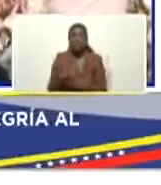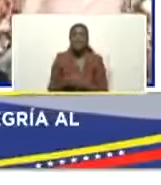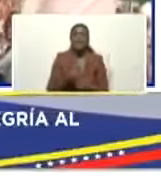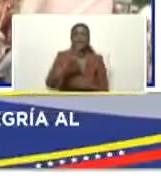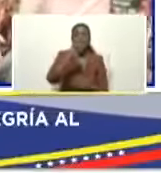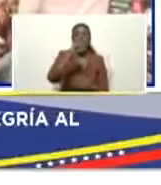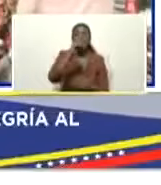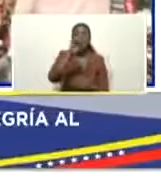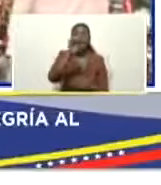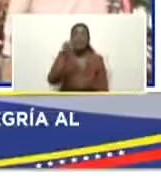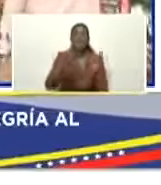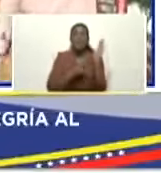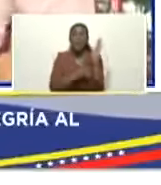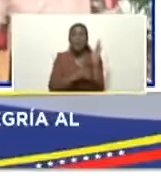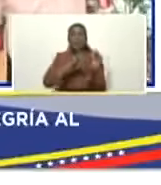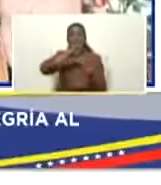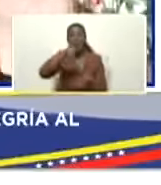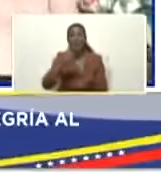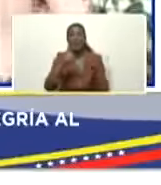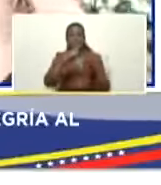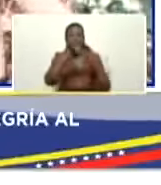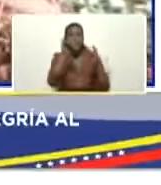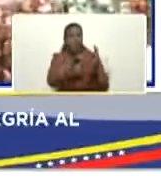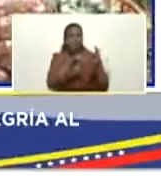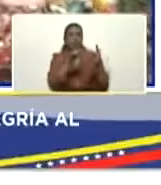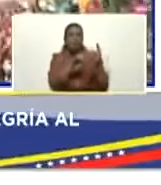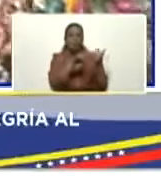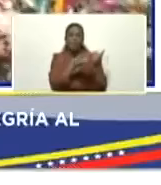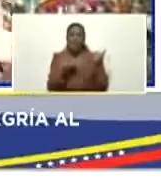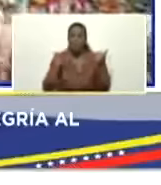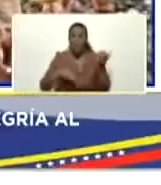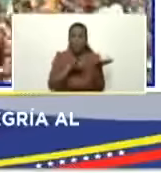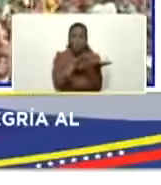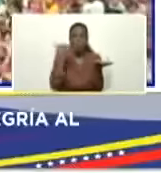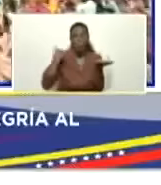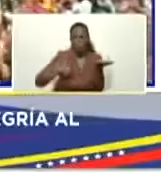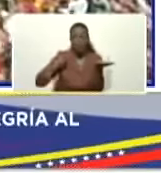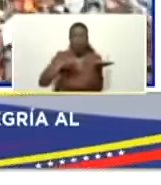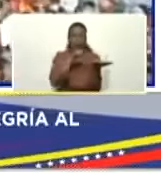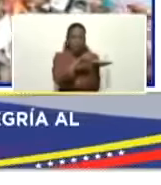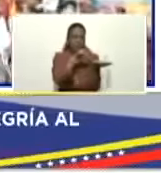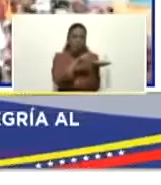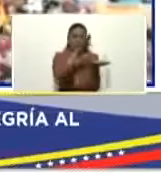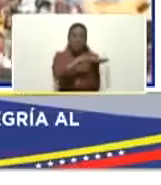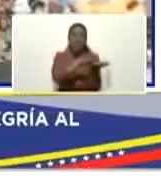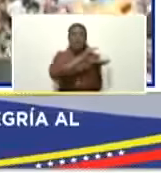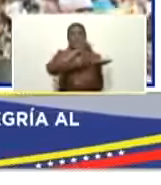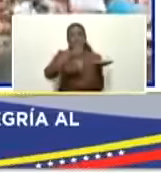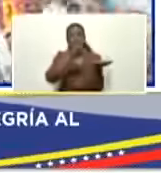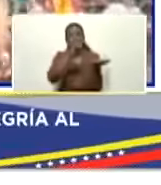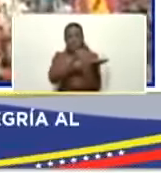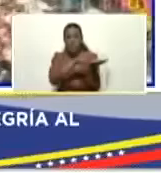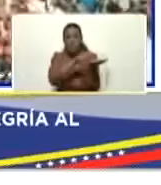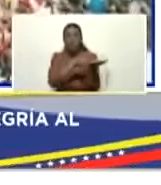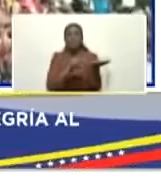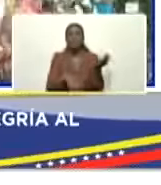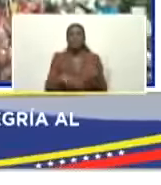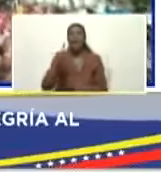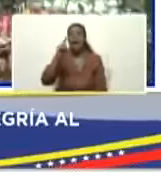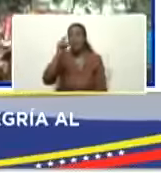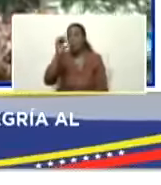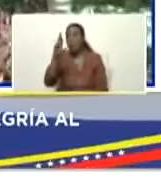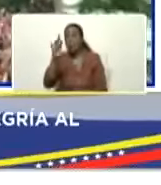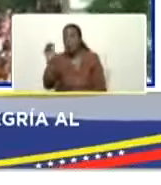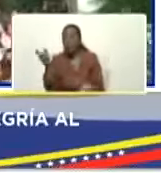Iraides Moya de la parroquia San José, Alfrides Guerra, también de San José, Adolfo